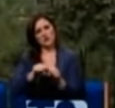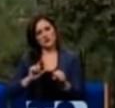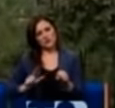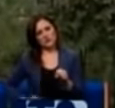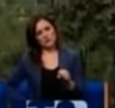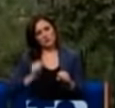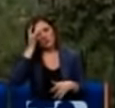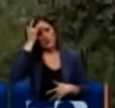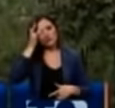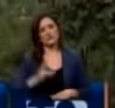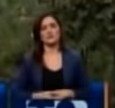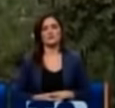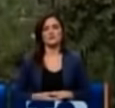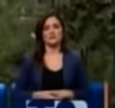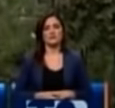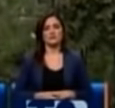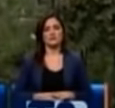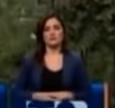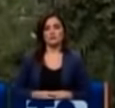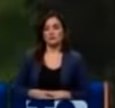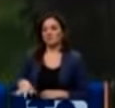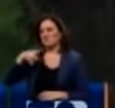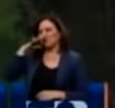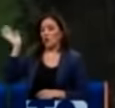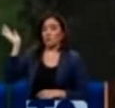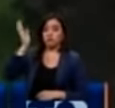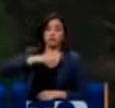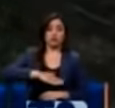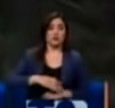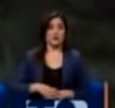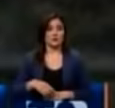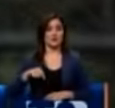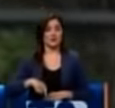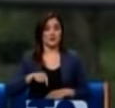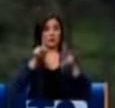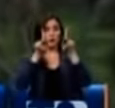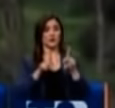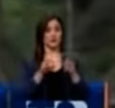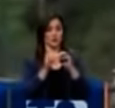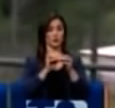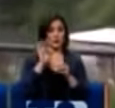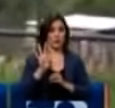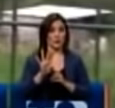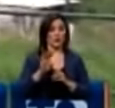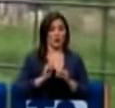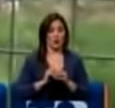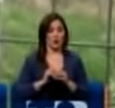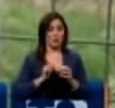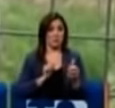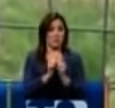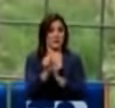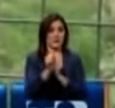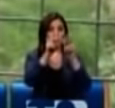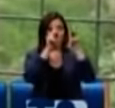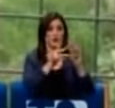de mucha gente. Bueno, el olor, usted me decía que es insoportable. Así es, porque si usted desde aquí, desde el puente 4, cruza hasta el puente 5, eso